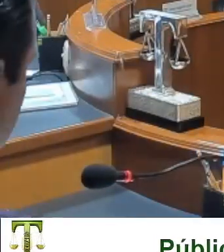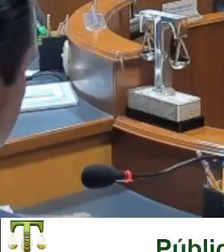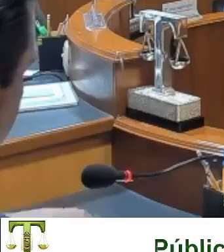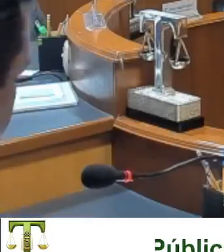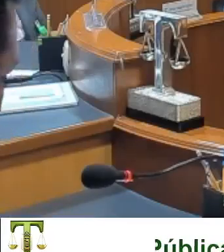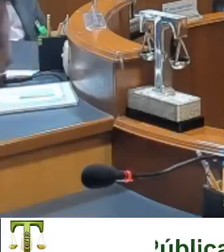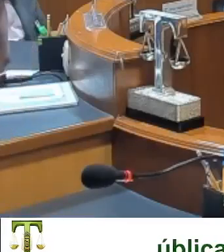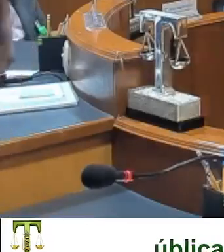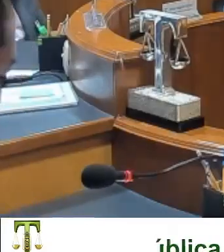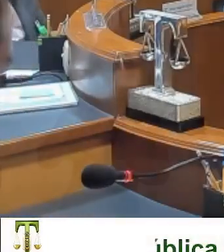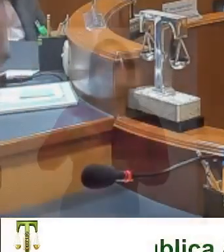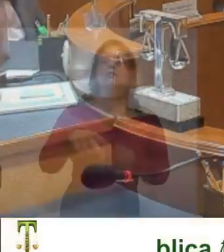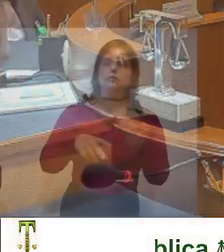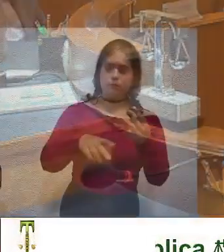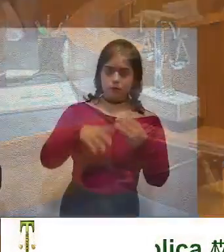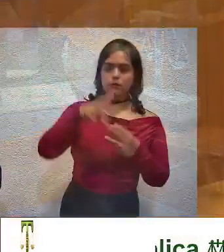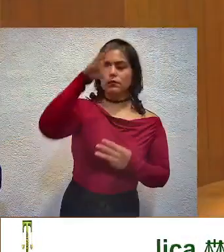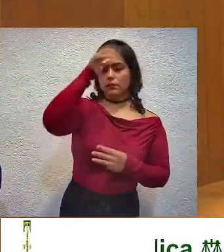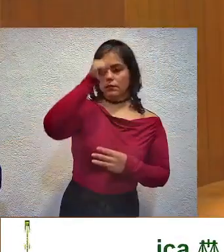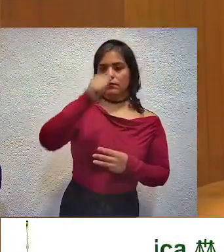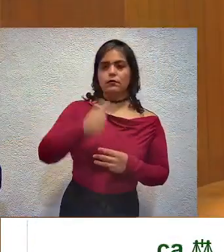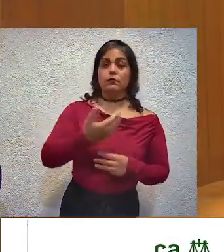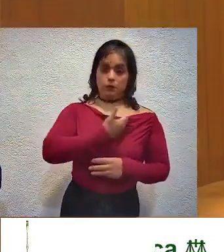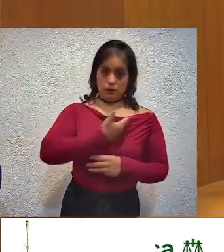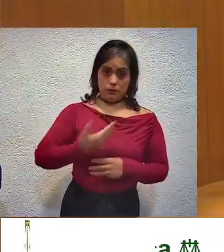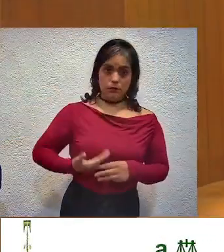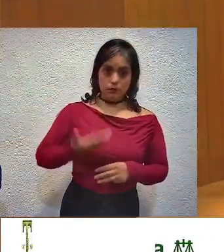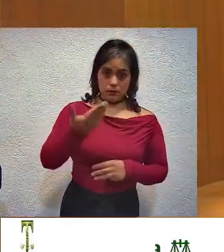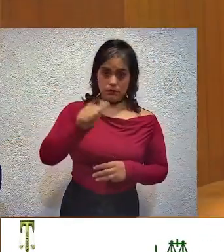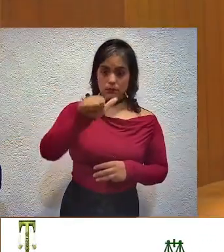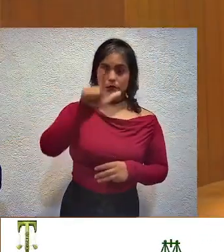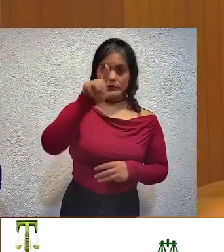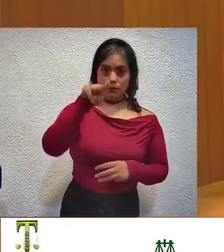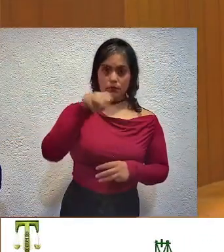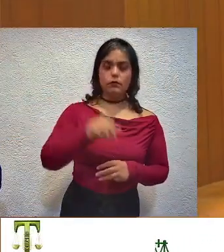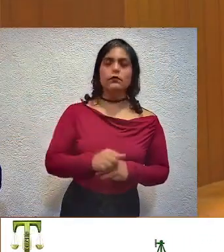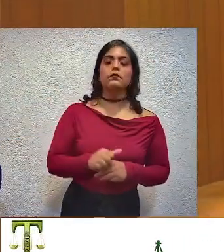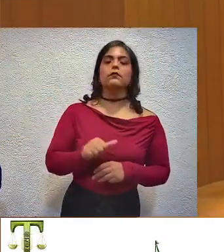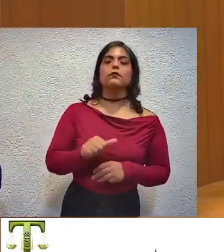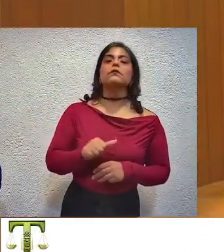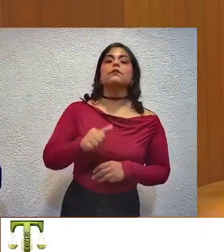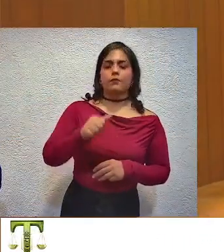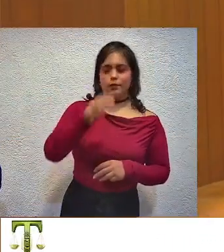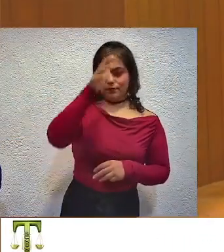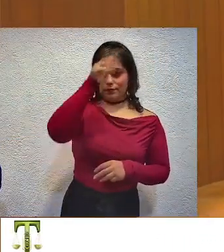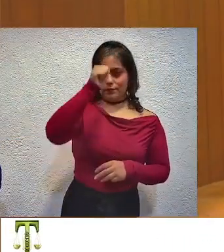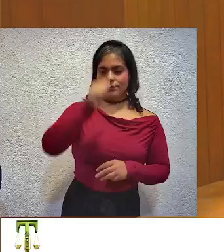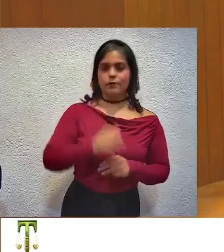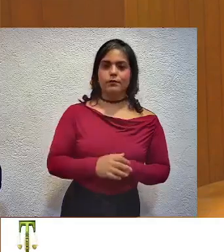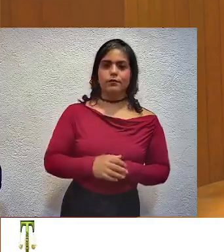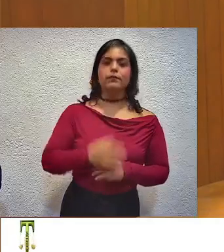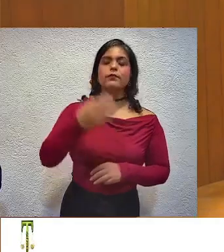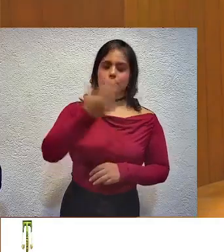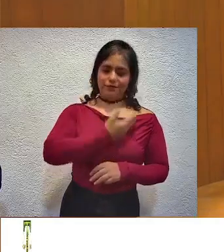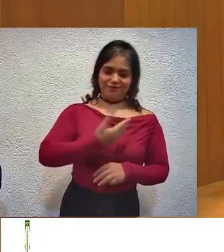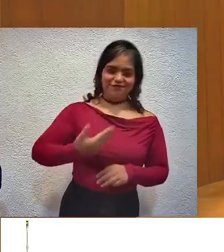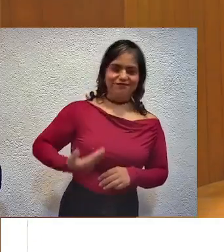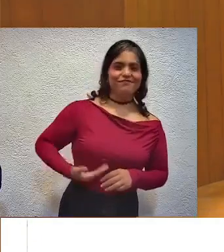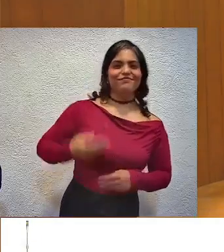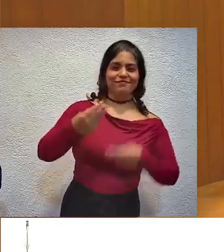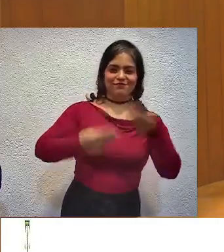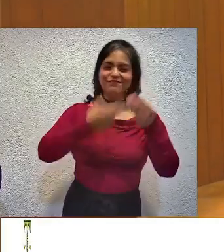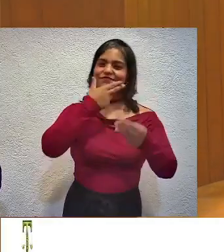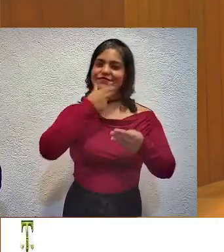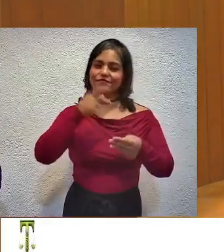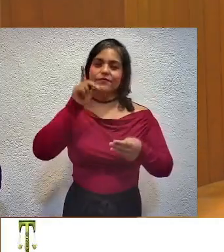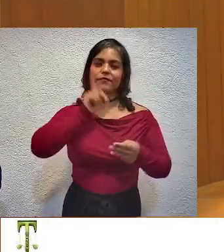Chinol. A favor. Magistrada Presidenta Almadelia Eugenio Alcaraz. A favor. Magistrada Presidenta, magistrada,